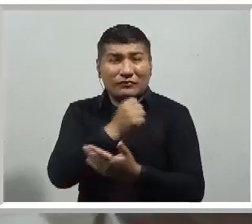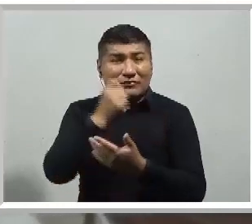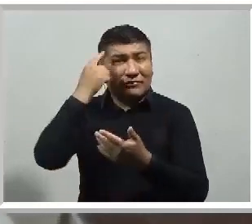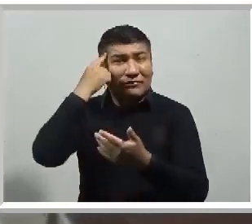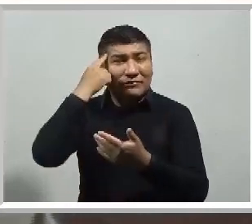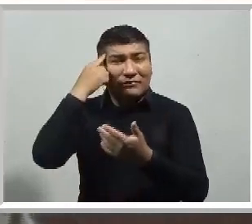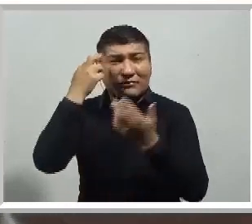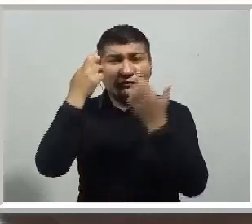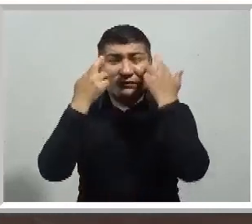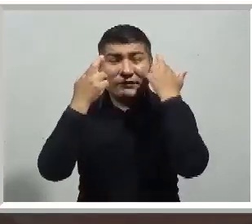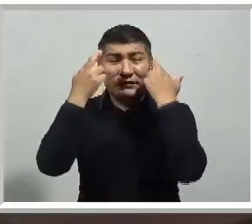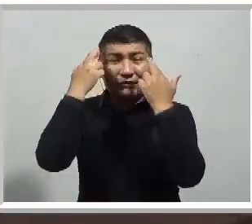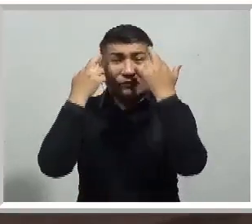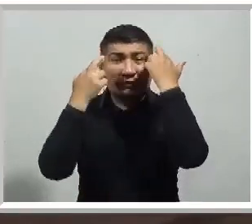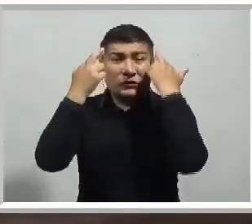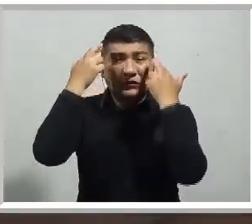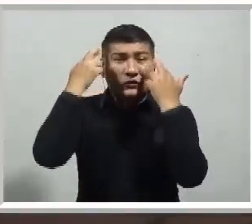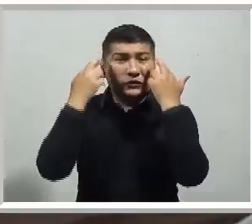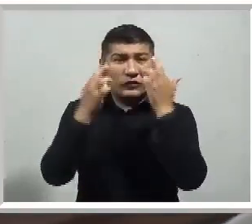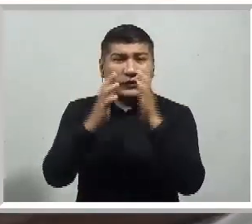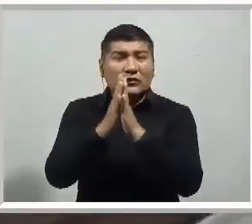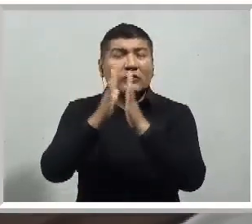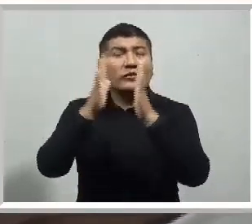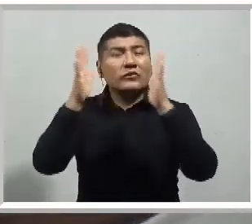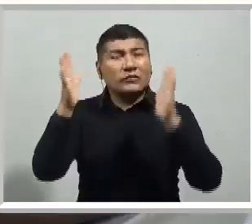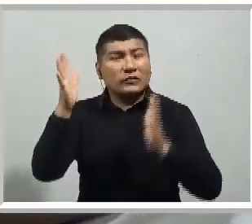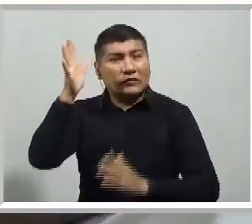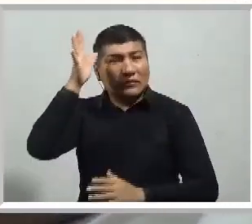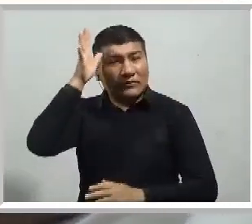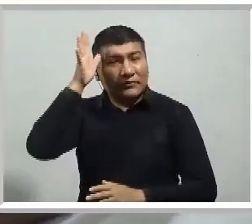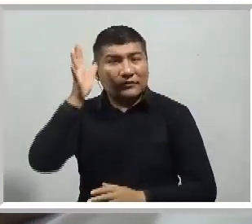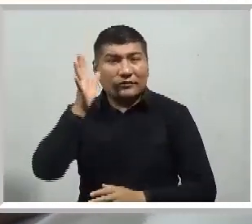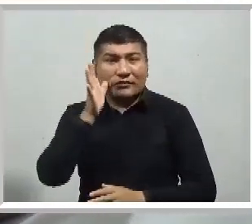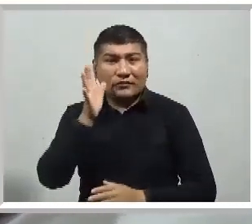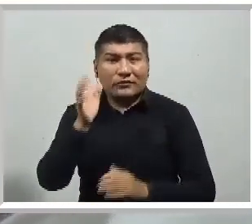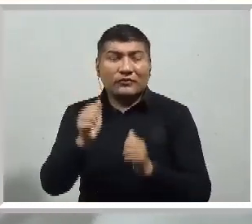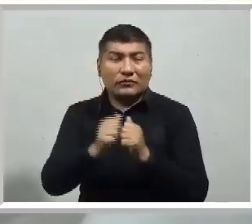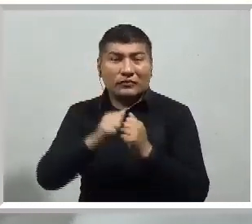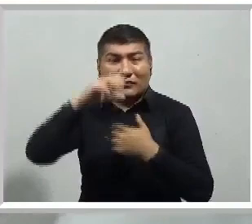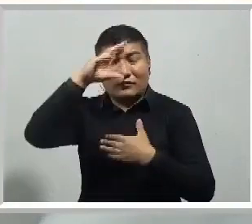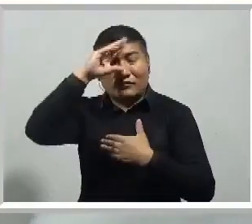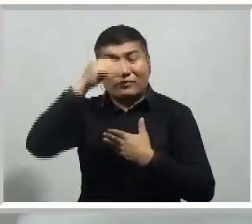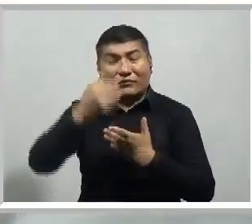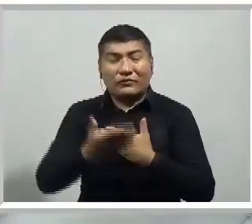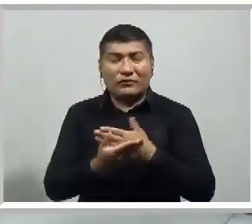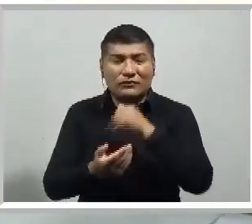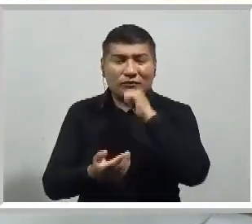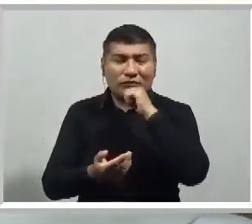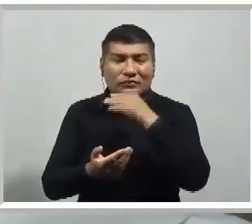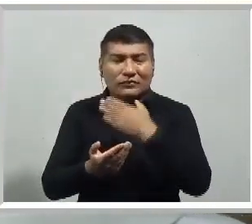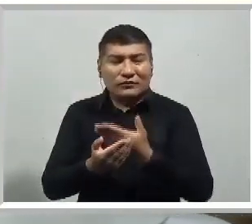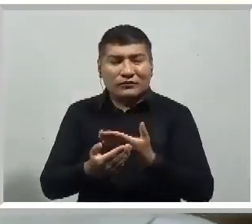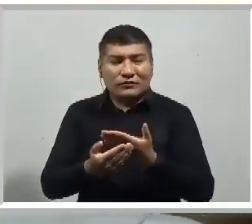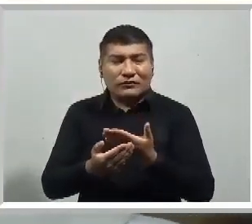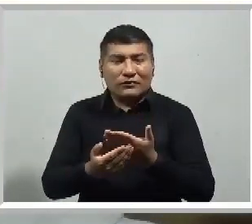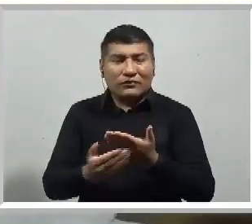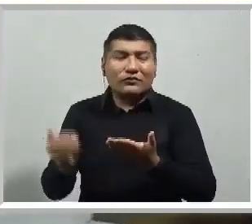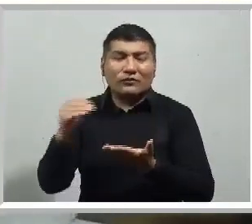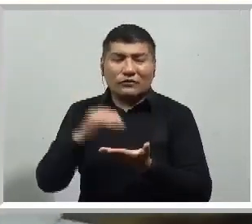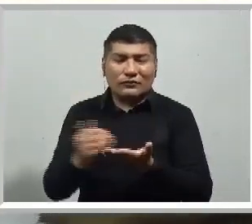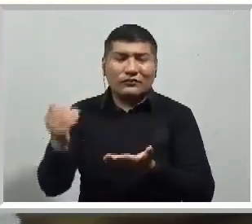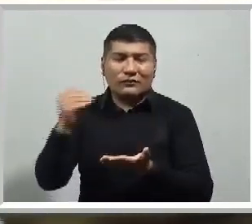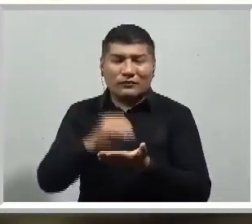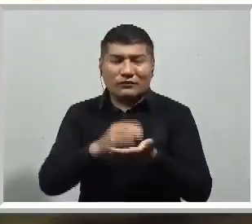repetir lo que tantas madres e hijos repiten en medio de las